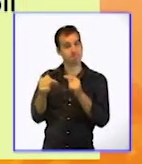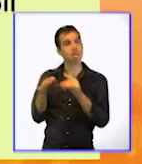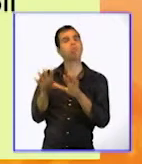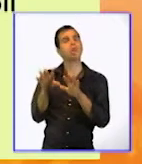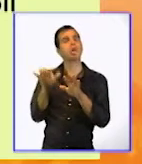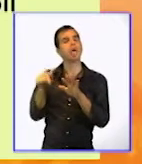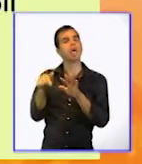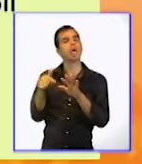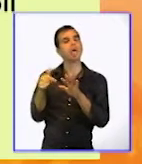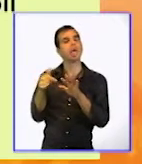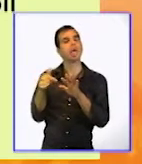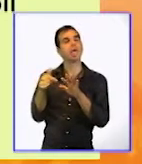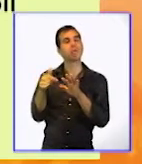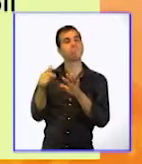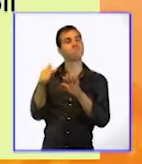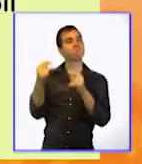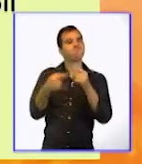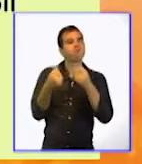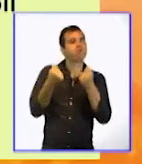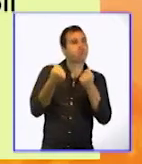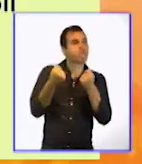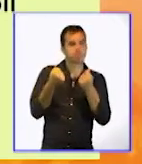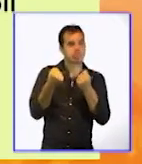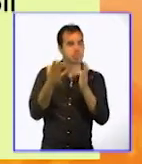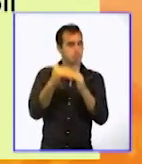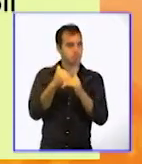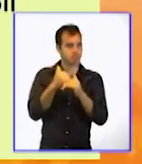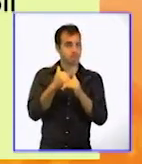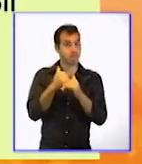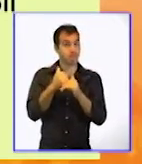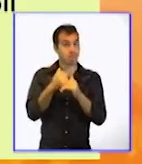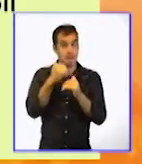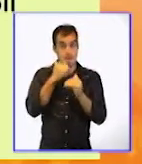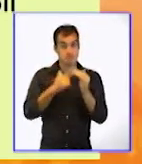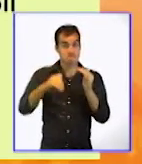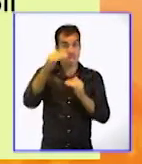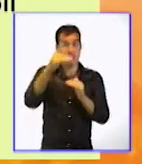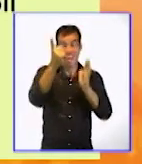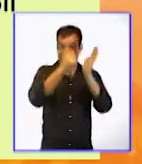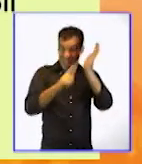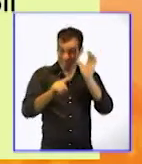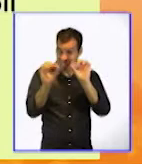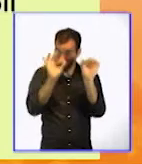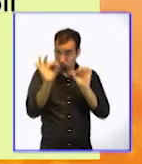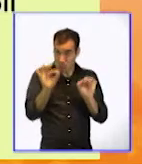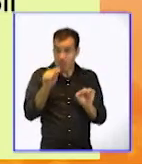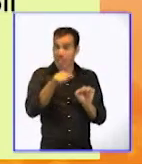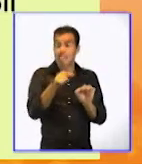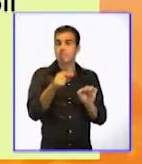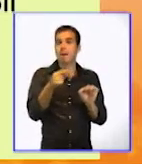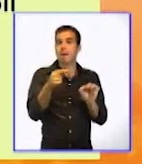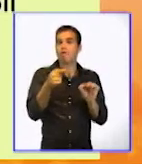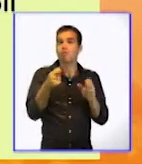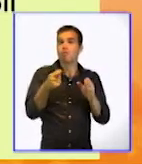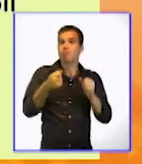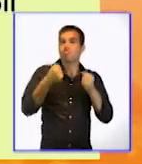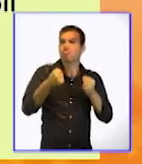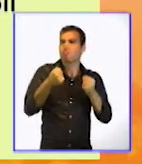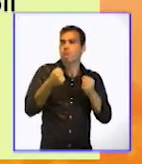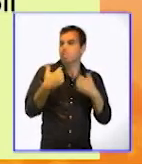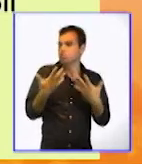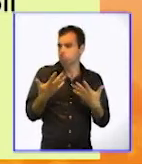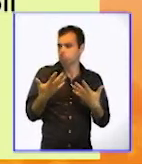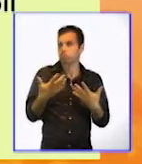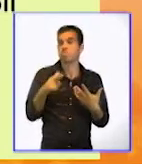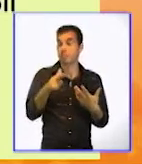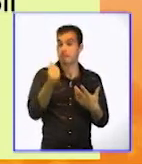más débil, menos fuerte, mientras que al ser mayor, el electrólito es menos débil, más fuerte. ¿Cómo se explica